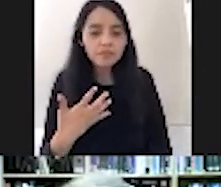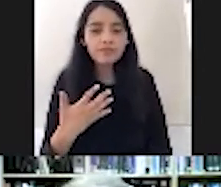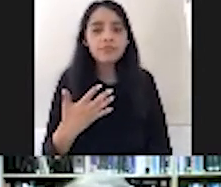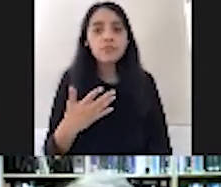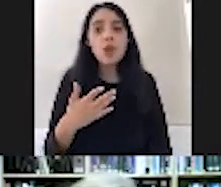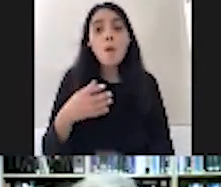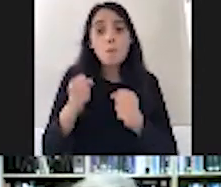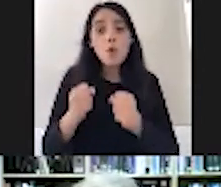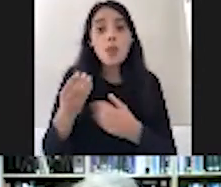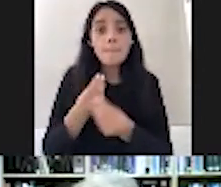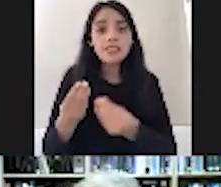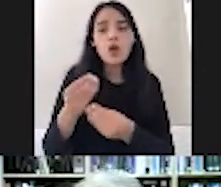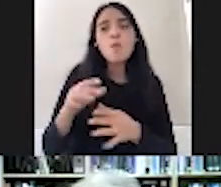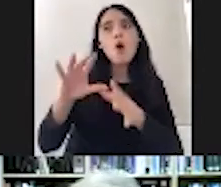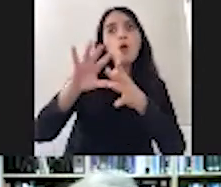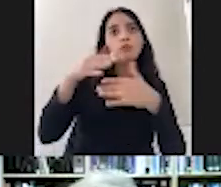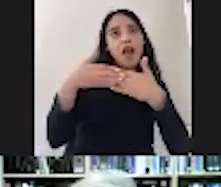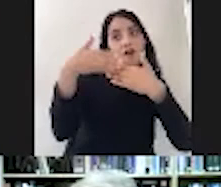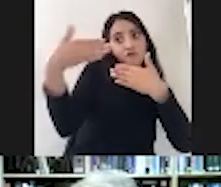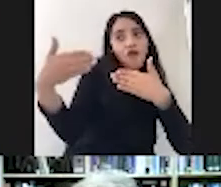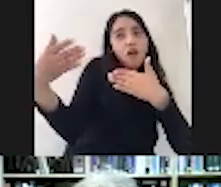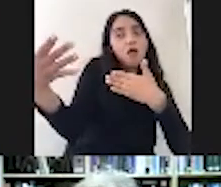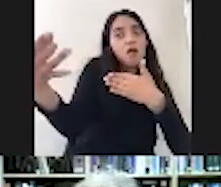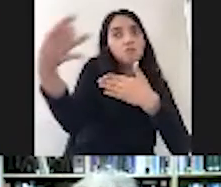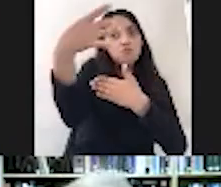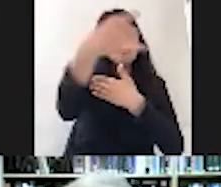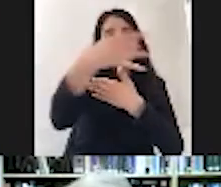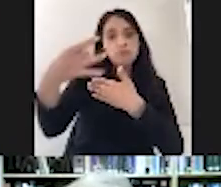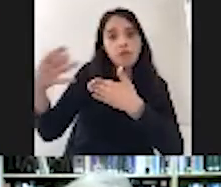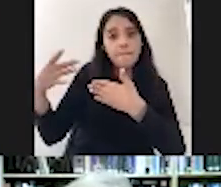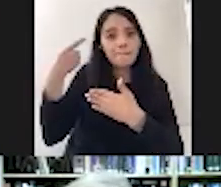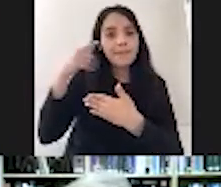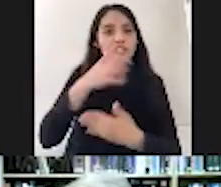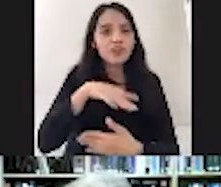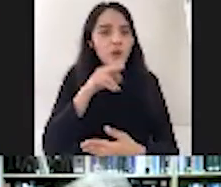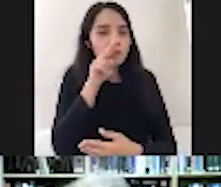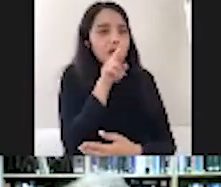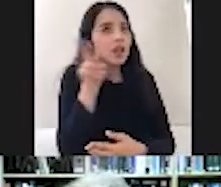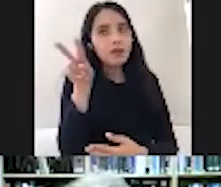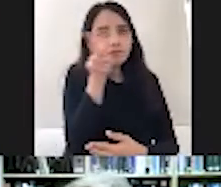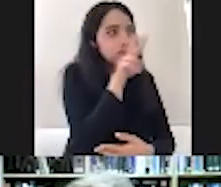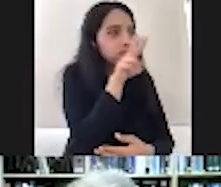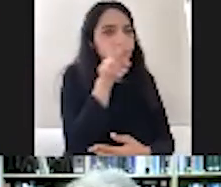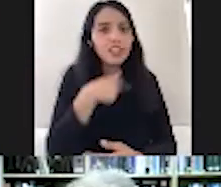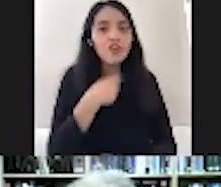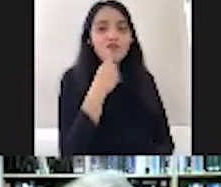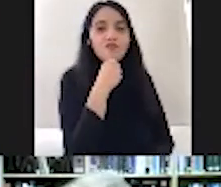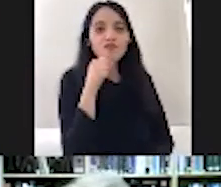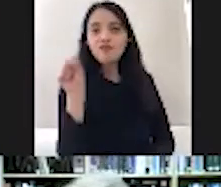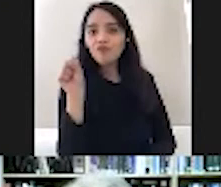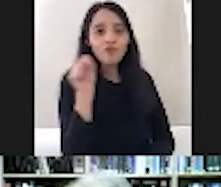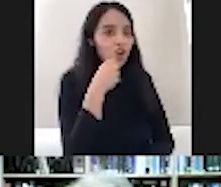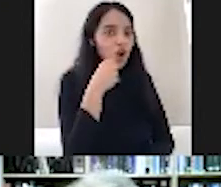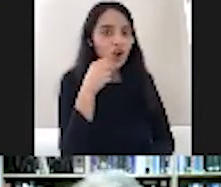en el mundo, la mayor parte de estos cambios durante nuestra vida cotidiana ocurren porque fuimos nosotros los